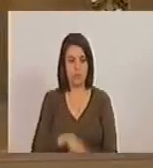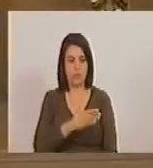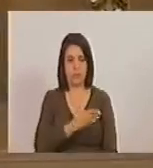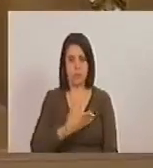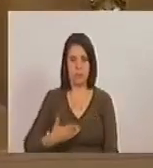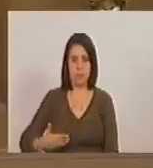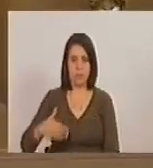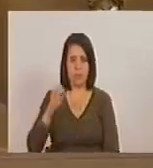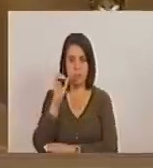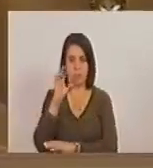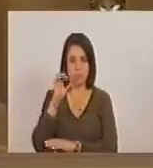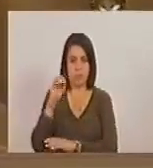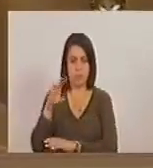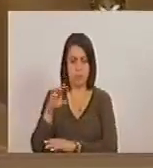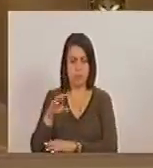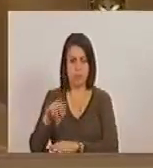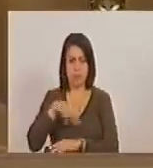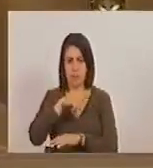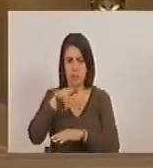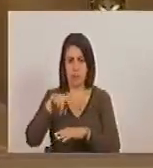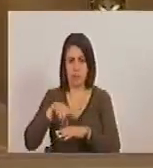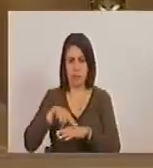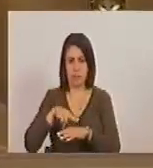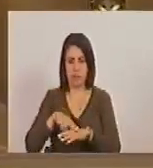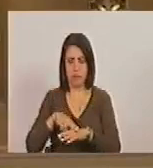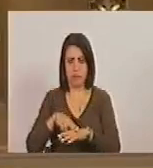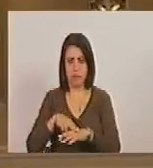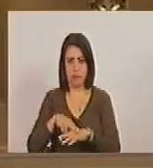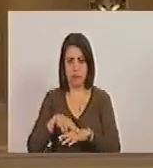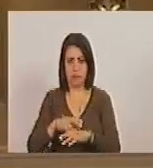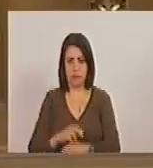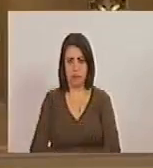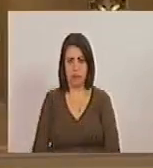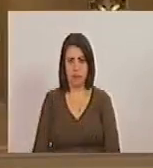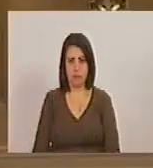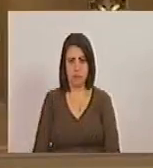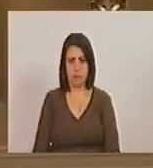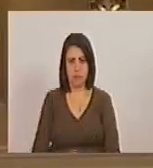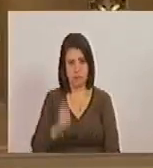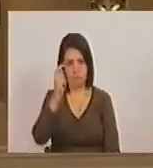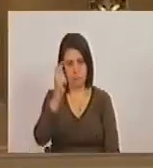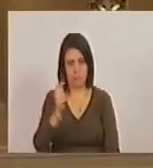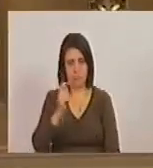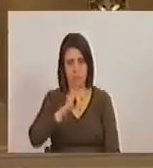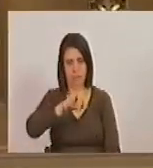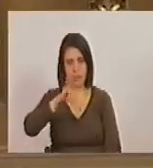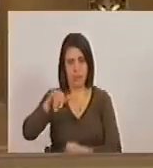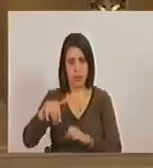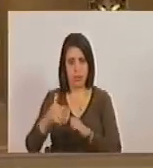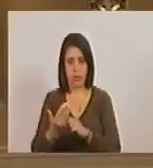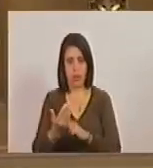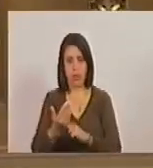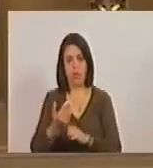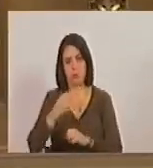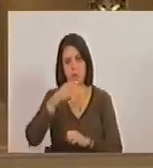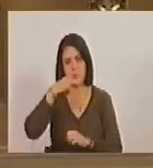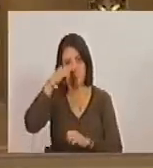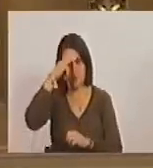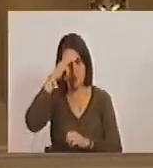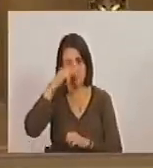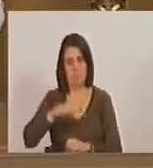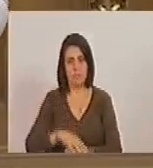presidente de la Asamblea Nacional, Jorge Rodríguez Padre, a